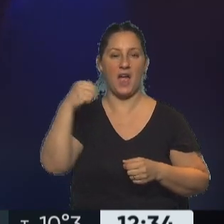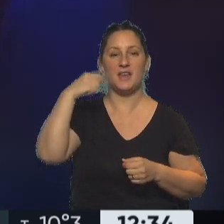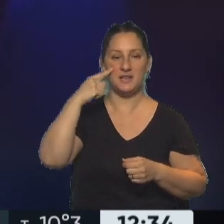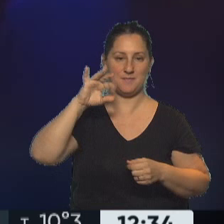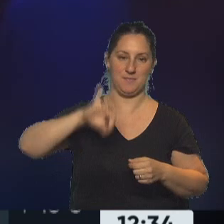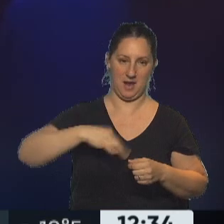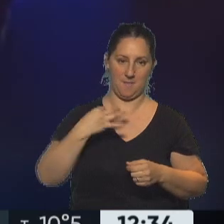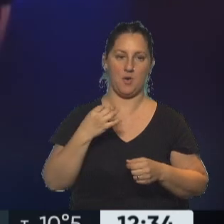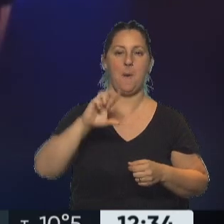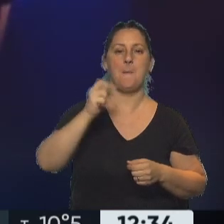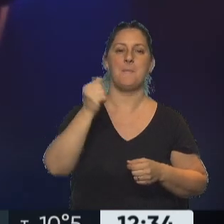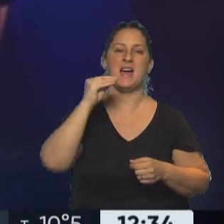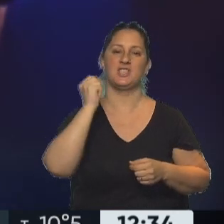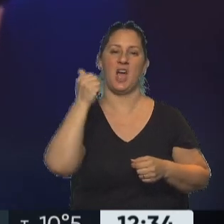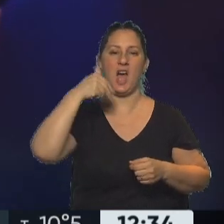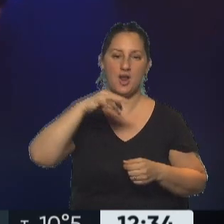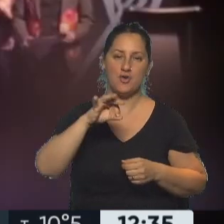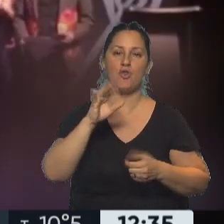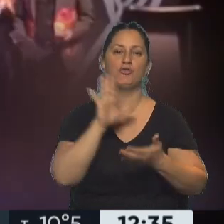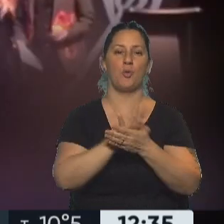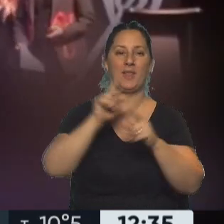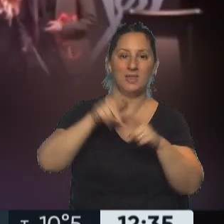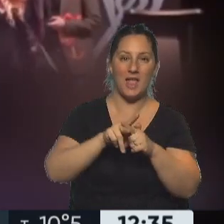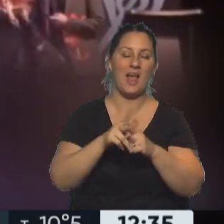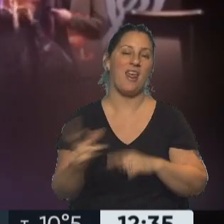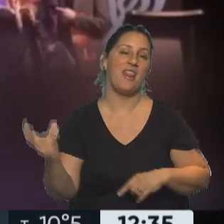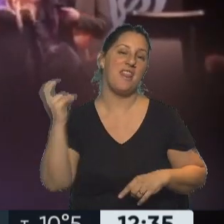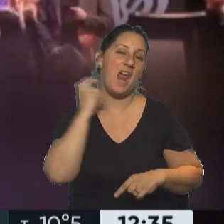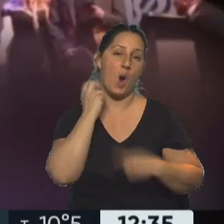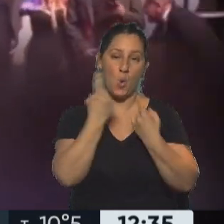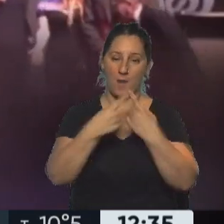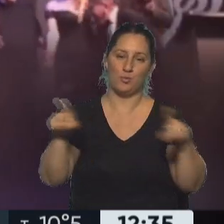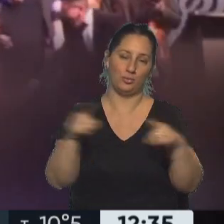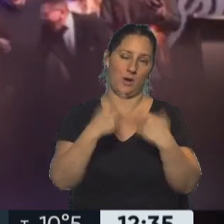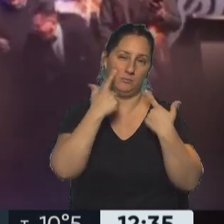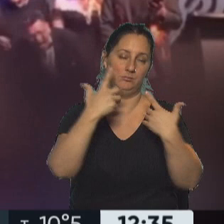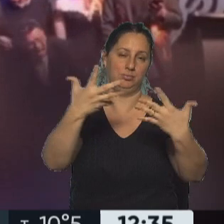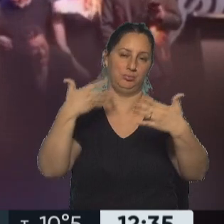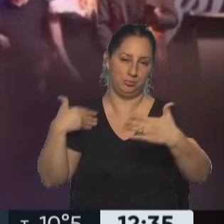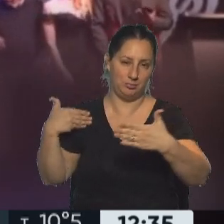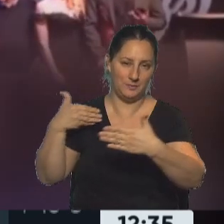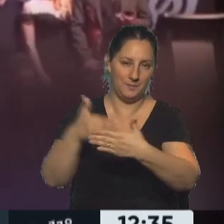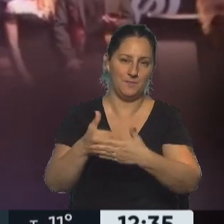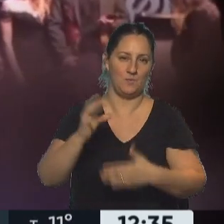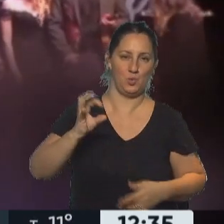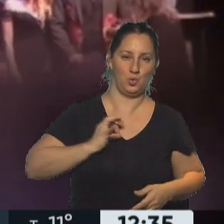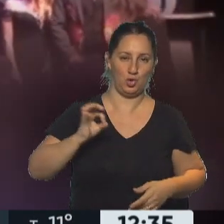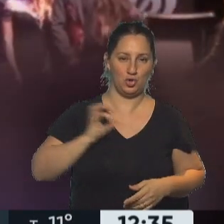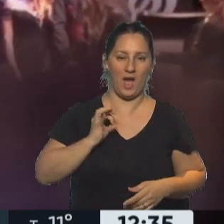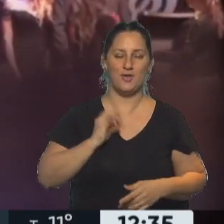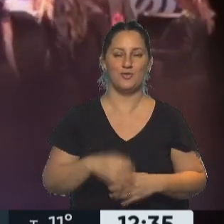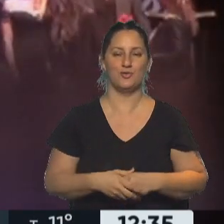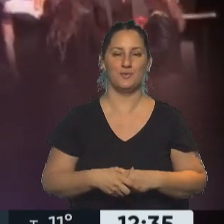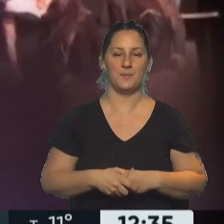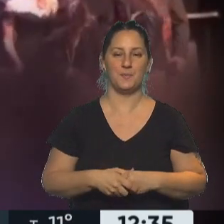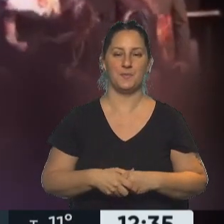noche. Aníbal Pachano con todo lo que es la factura técnica. Drácula, un musical ya, bueno, que tiene tanto tiempo, tanto recorrido, tantas temporadas, que le dio